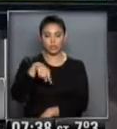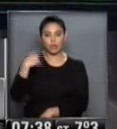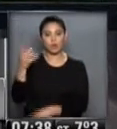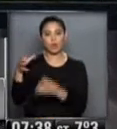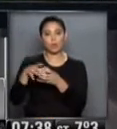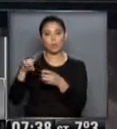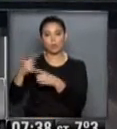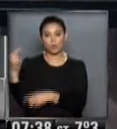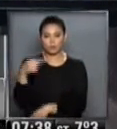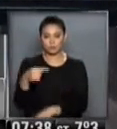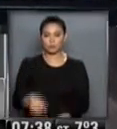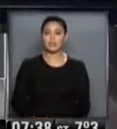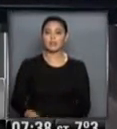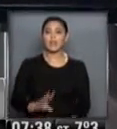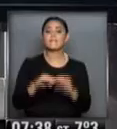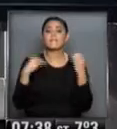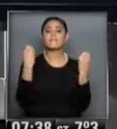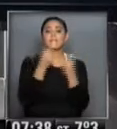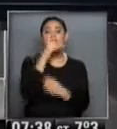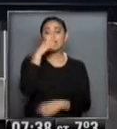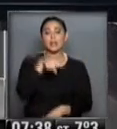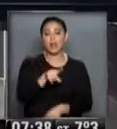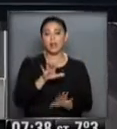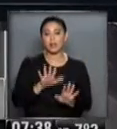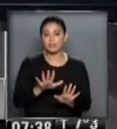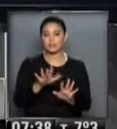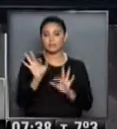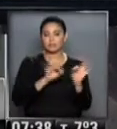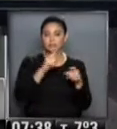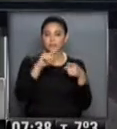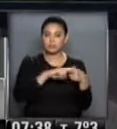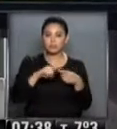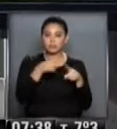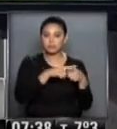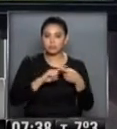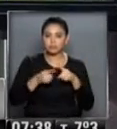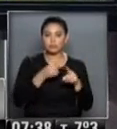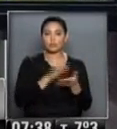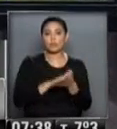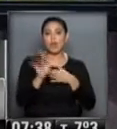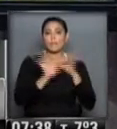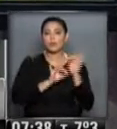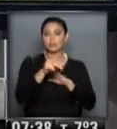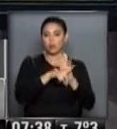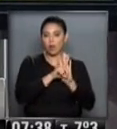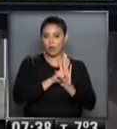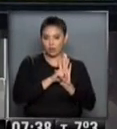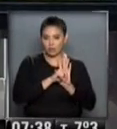de la oposición. El resultado final de este tratamiento legislativo, de este proyecto de ley que